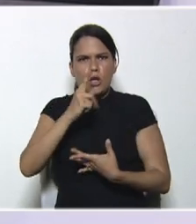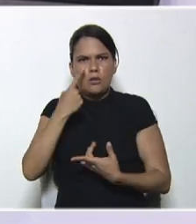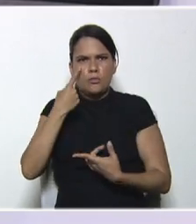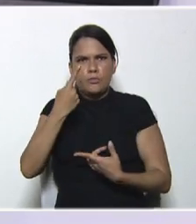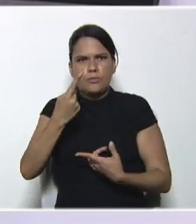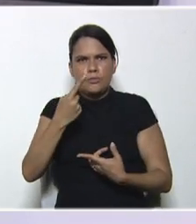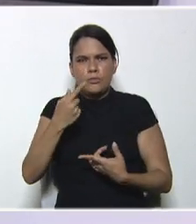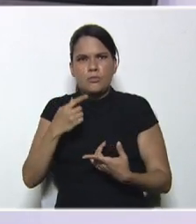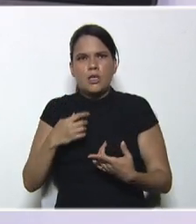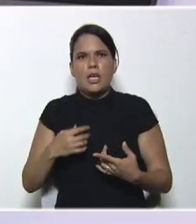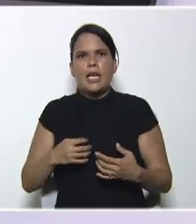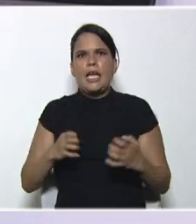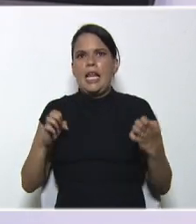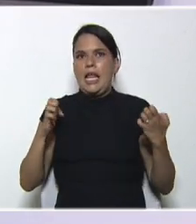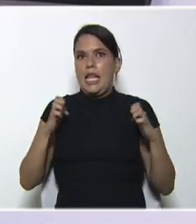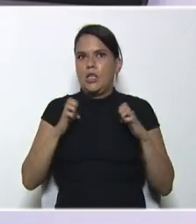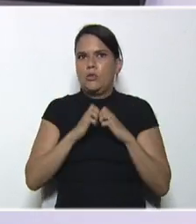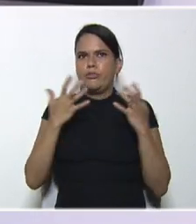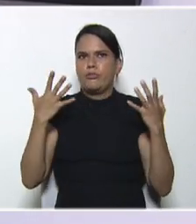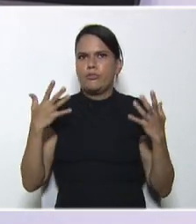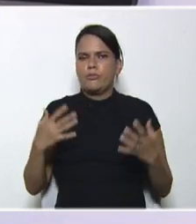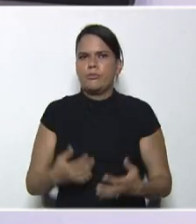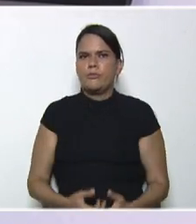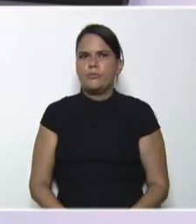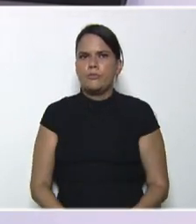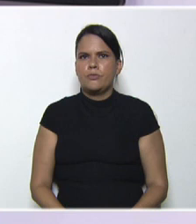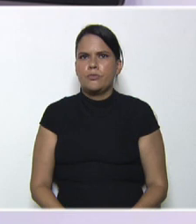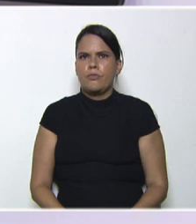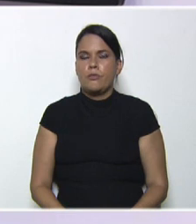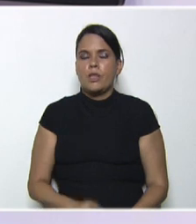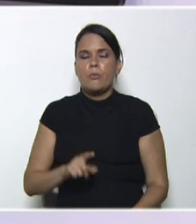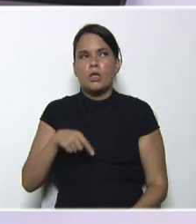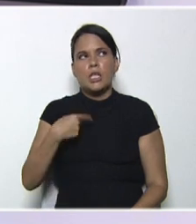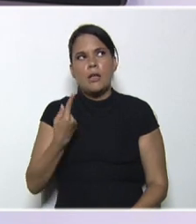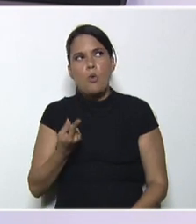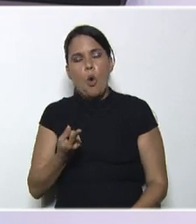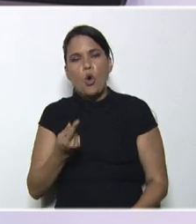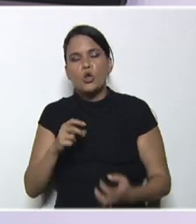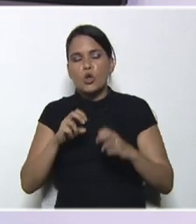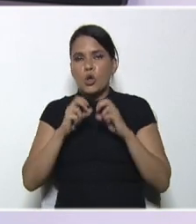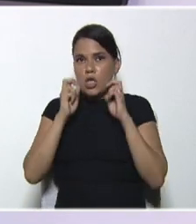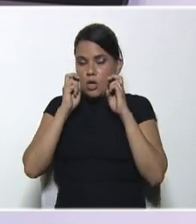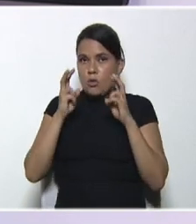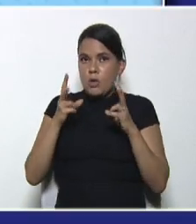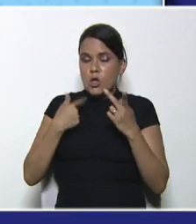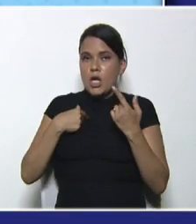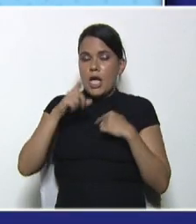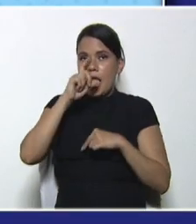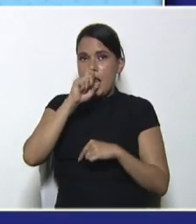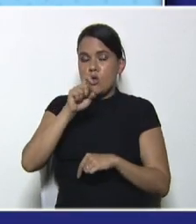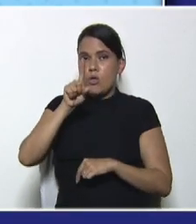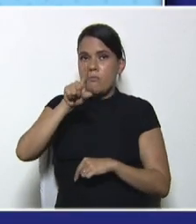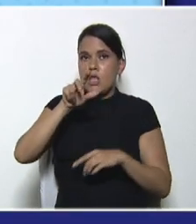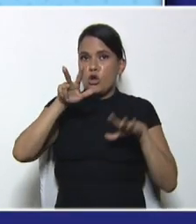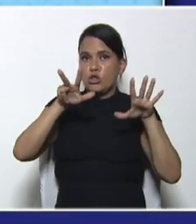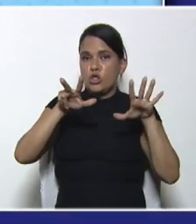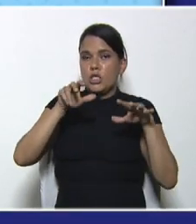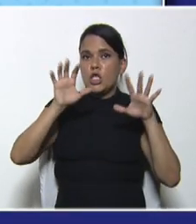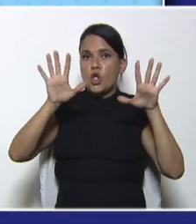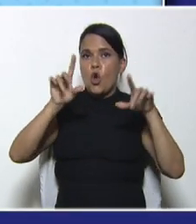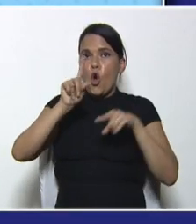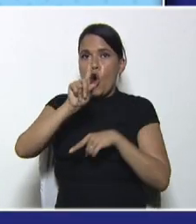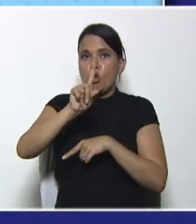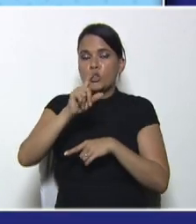del electrón. Y luego tenemos el de Rutherford, que en el año 1911 se hace